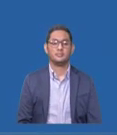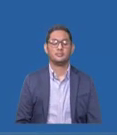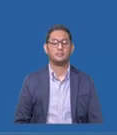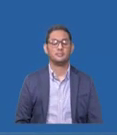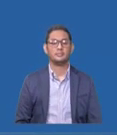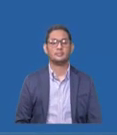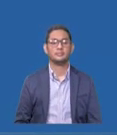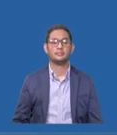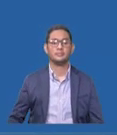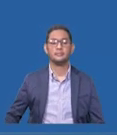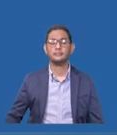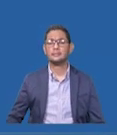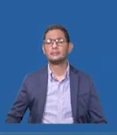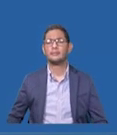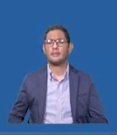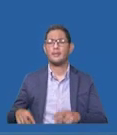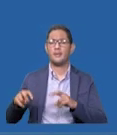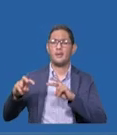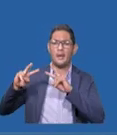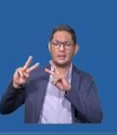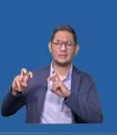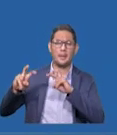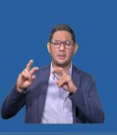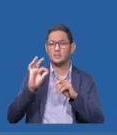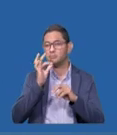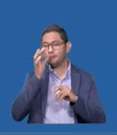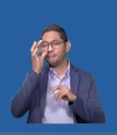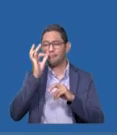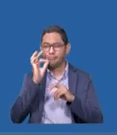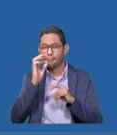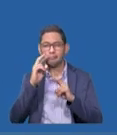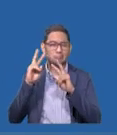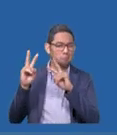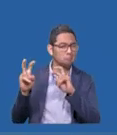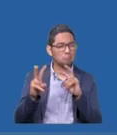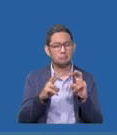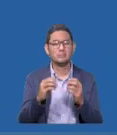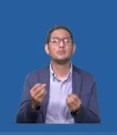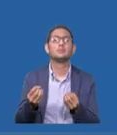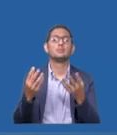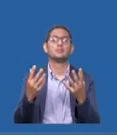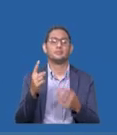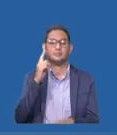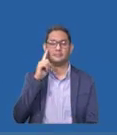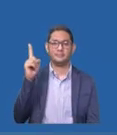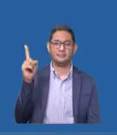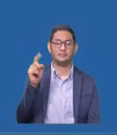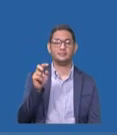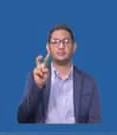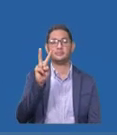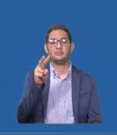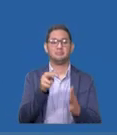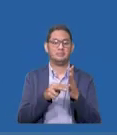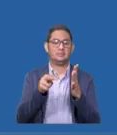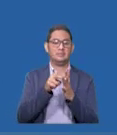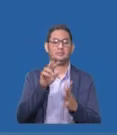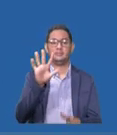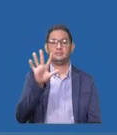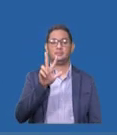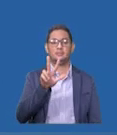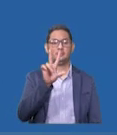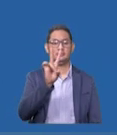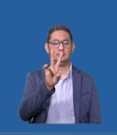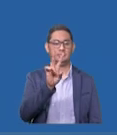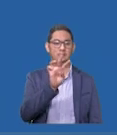con relación al total de pruebas realizadas a la fecha 2 millones 537 mil 845